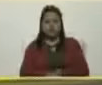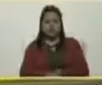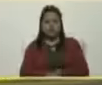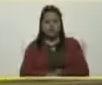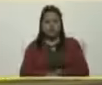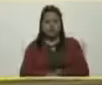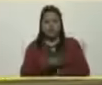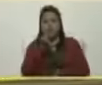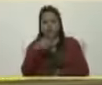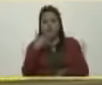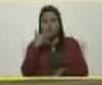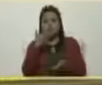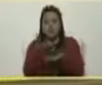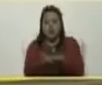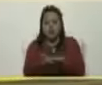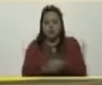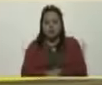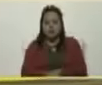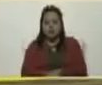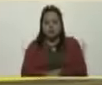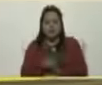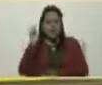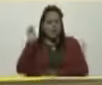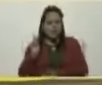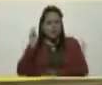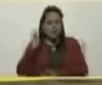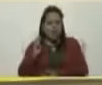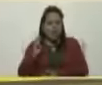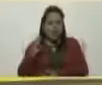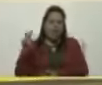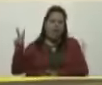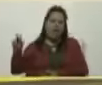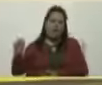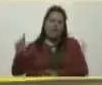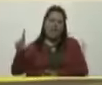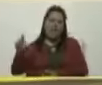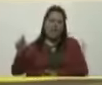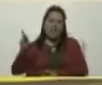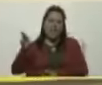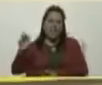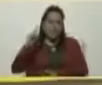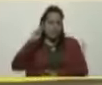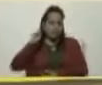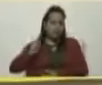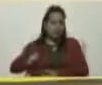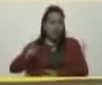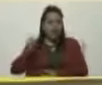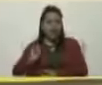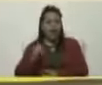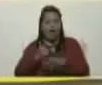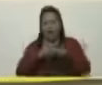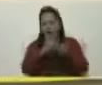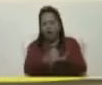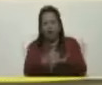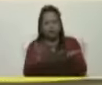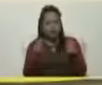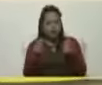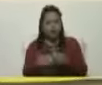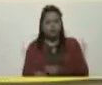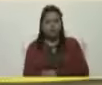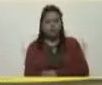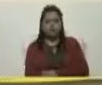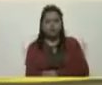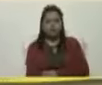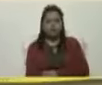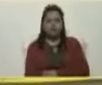gracias también que allá tenemos a la diputada Iris Varela, que nos está ayudando bastante, nos está ayudando bastante, y bueno,